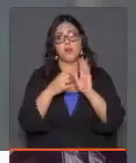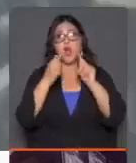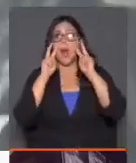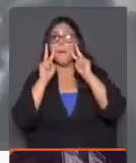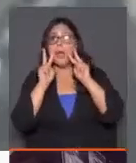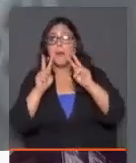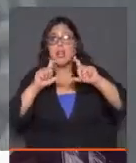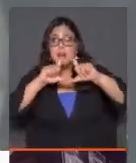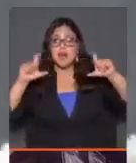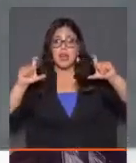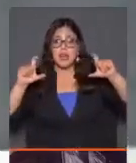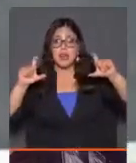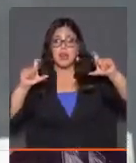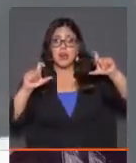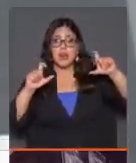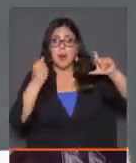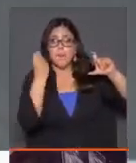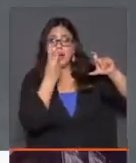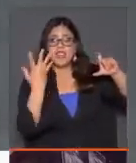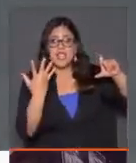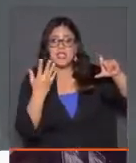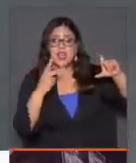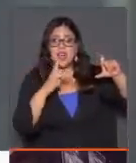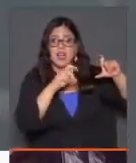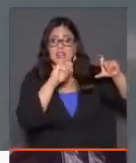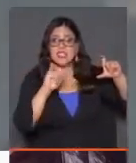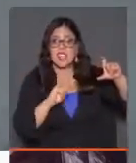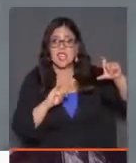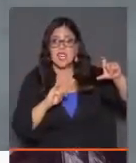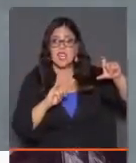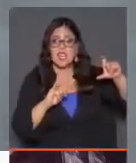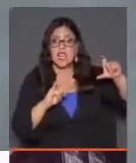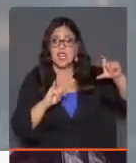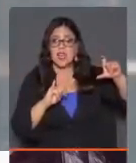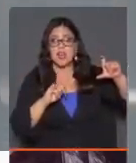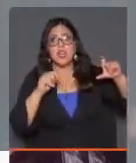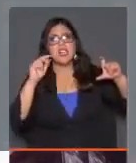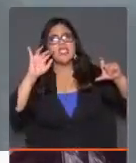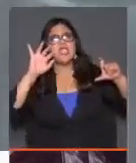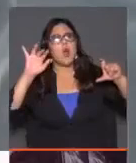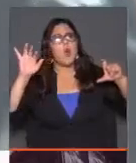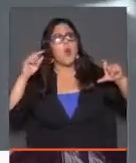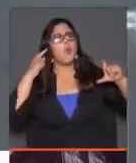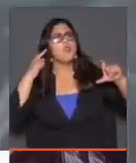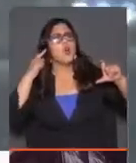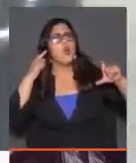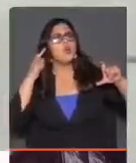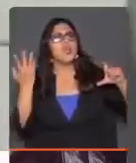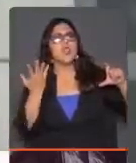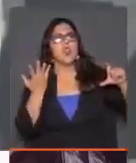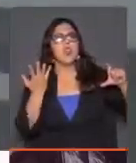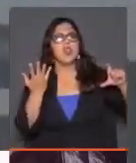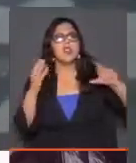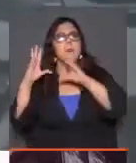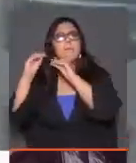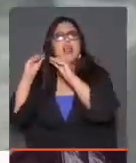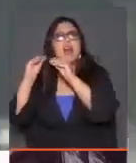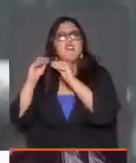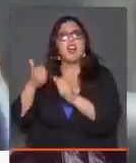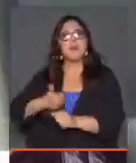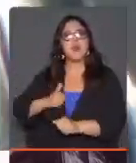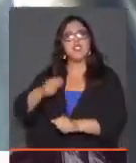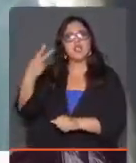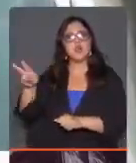Kilo Zulú, Sierra Bravo 80. ¿Kilo Zulú? Sierra Bravo 80. Kilo Zulú, Sierra Bravo. Es un auto